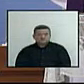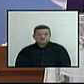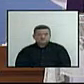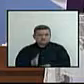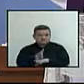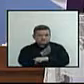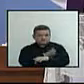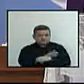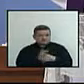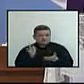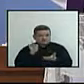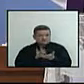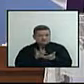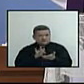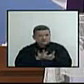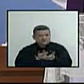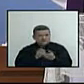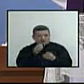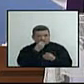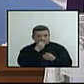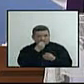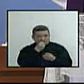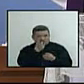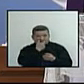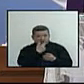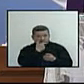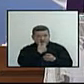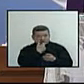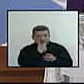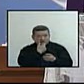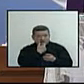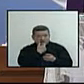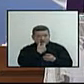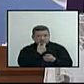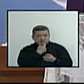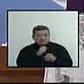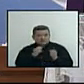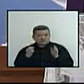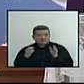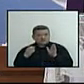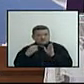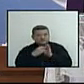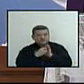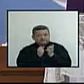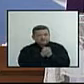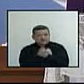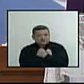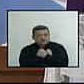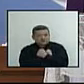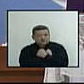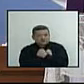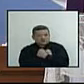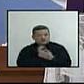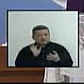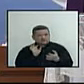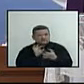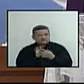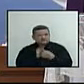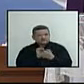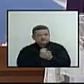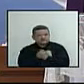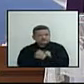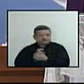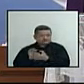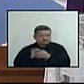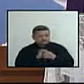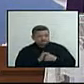Antes de participar en el banquete de la Eucaristía, signo de reconciliación y vínculo de unión